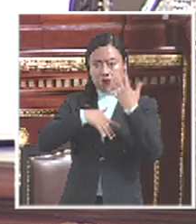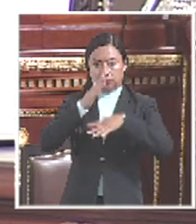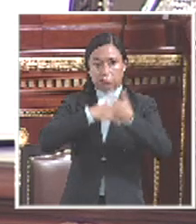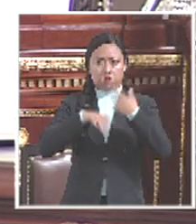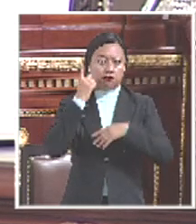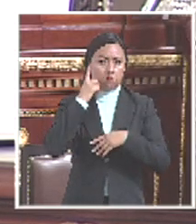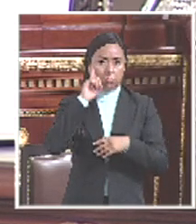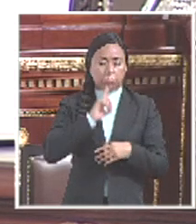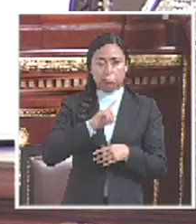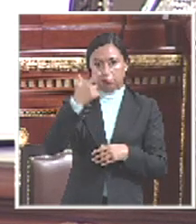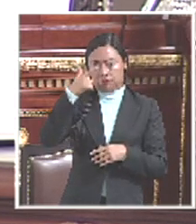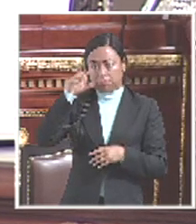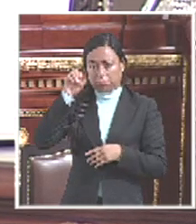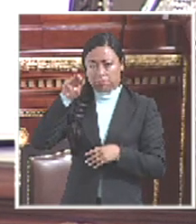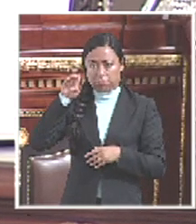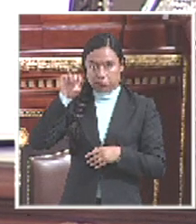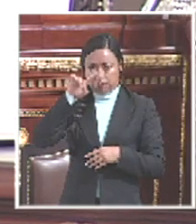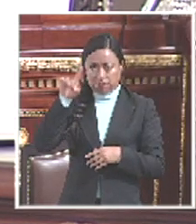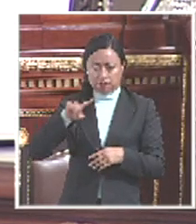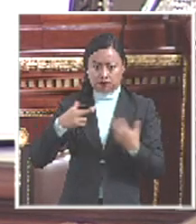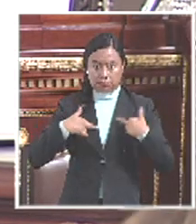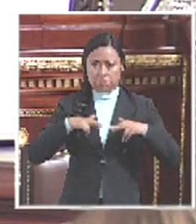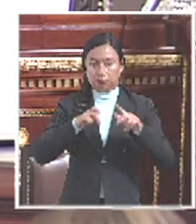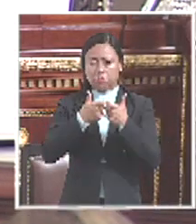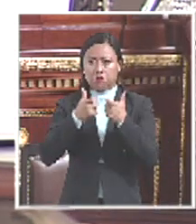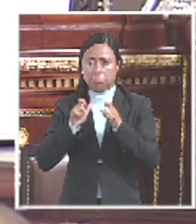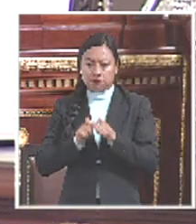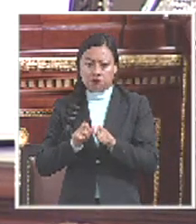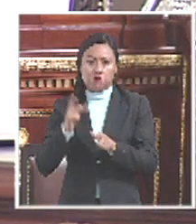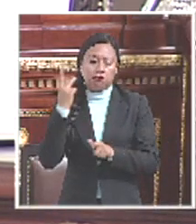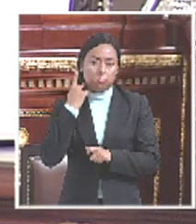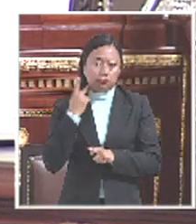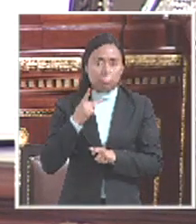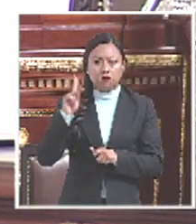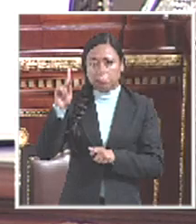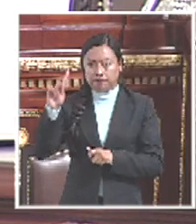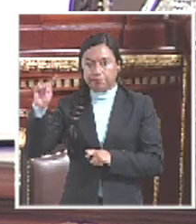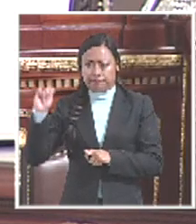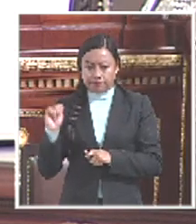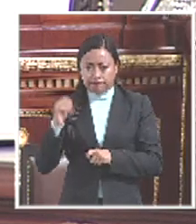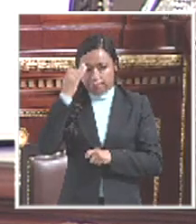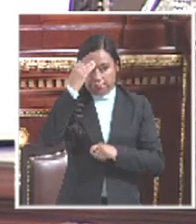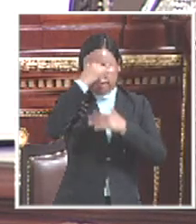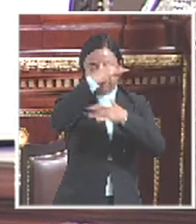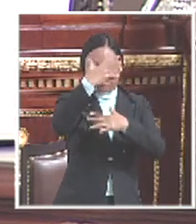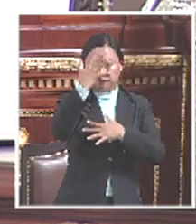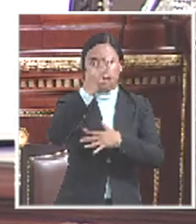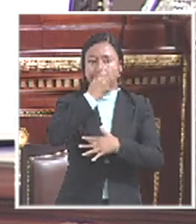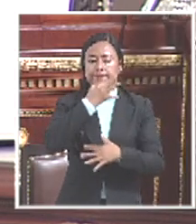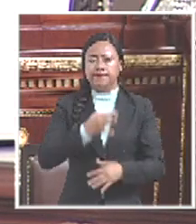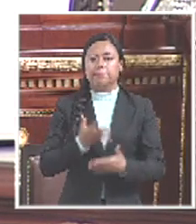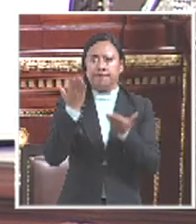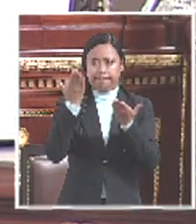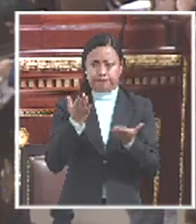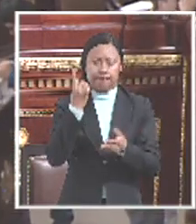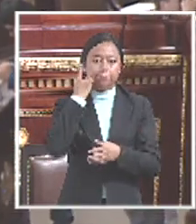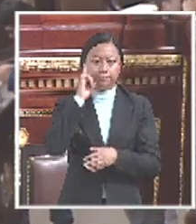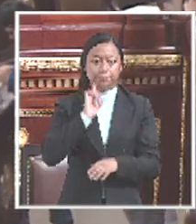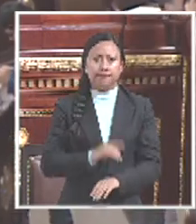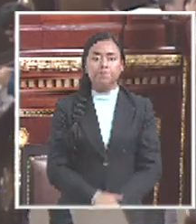a la diputada Leonor Gómez Otegui, integrante del Grupo Parlamentario del Partido del Trabajo, hasta por 5 minutos. Adelante,